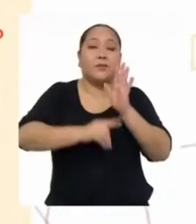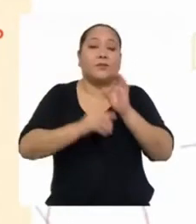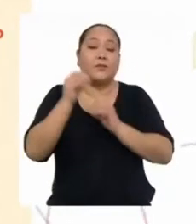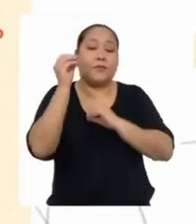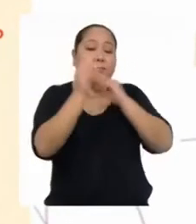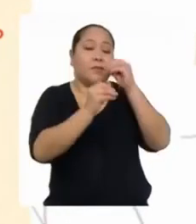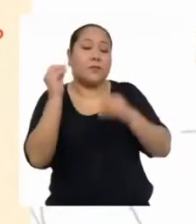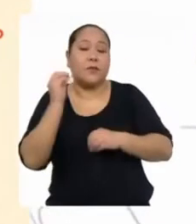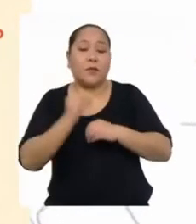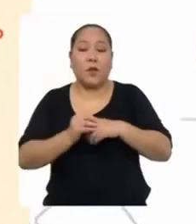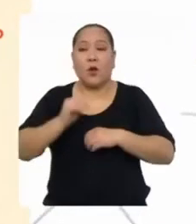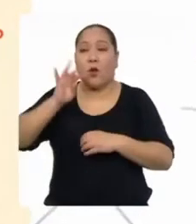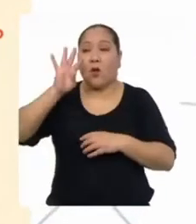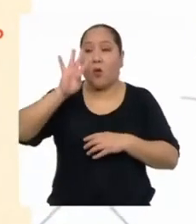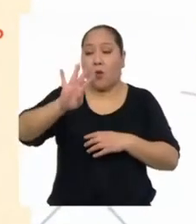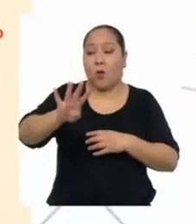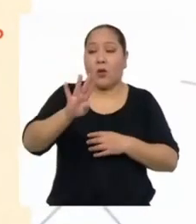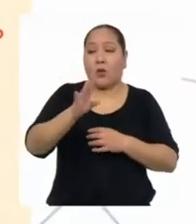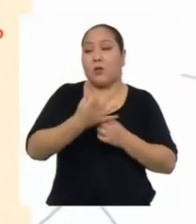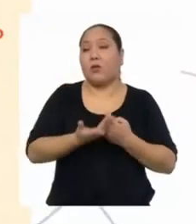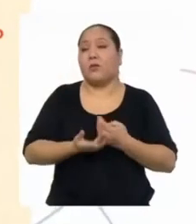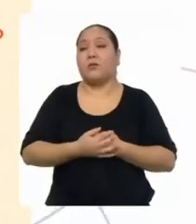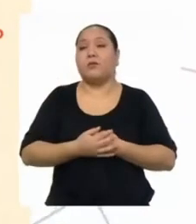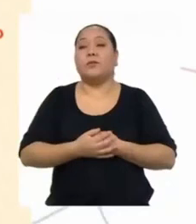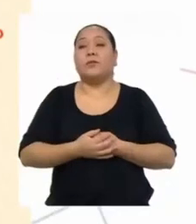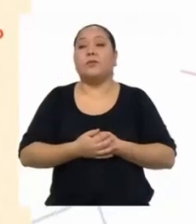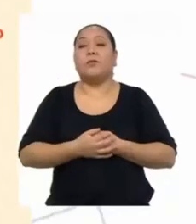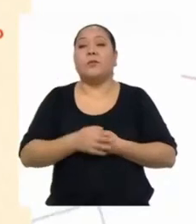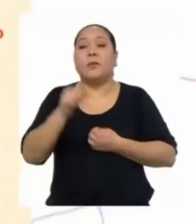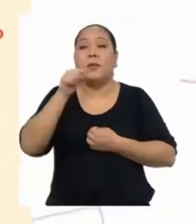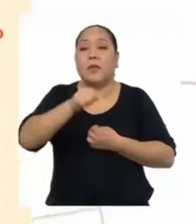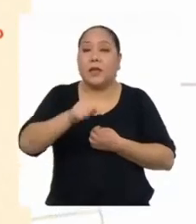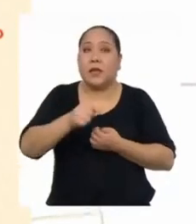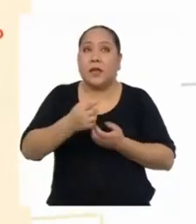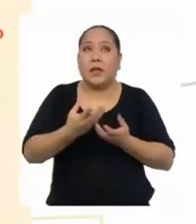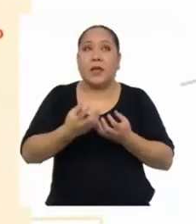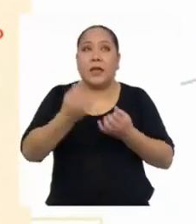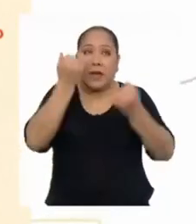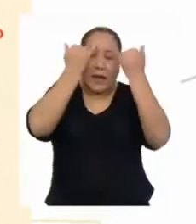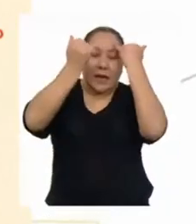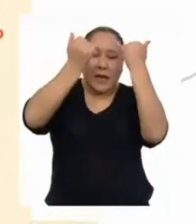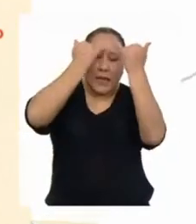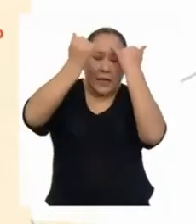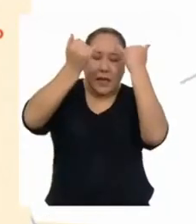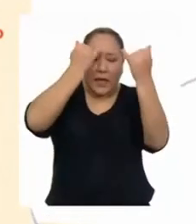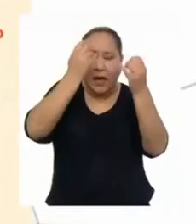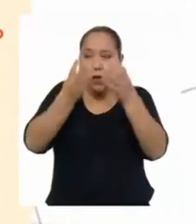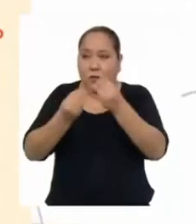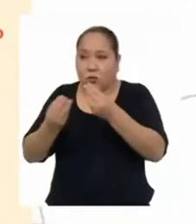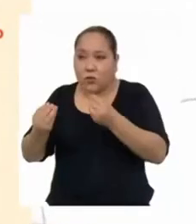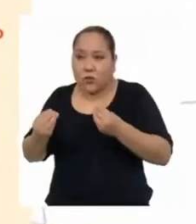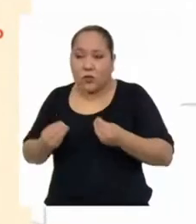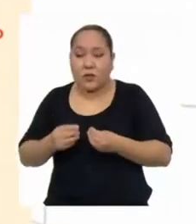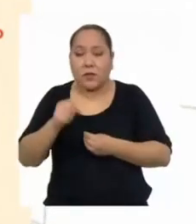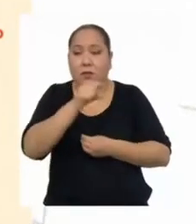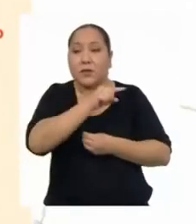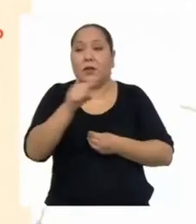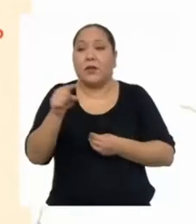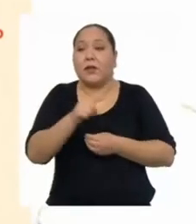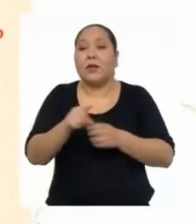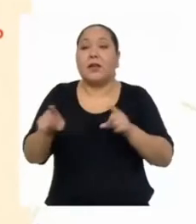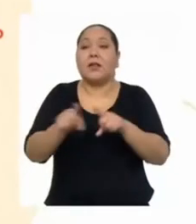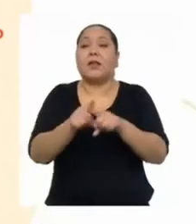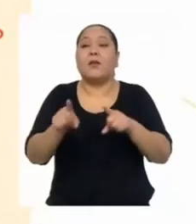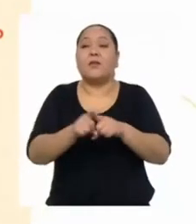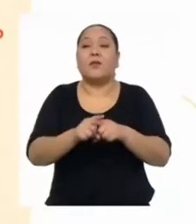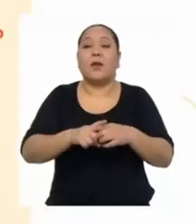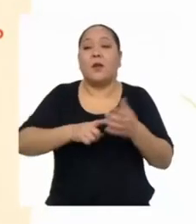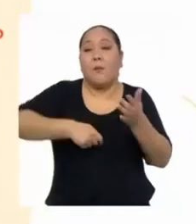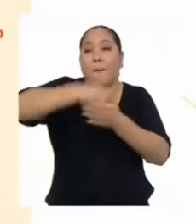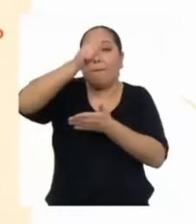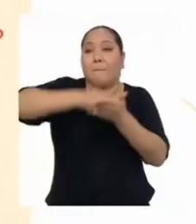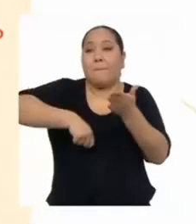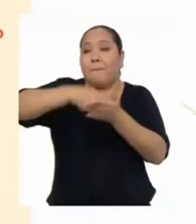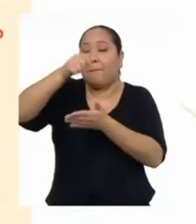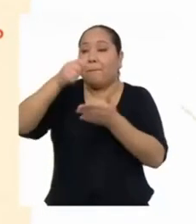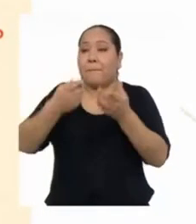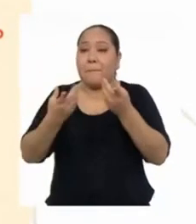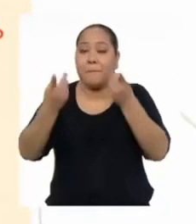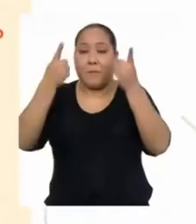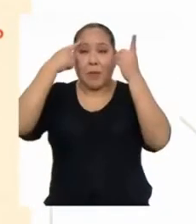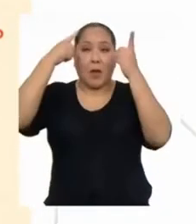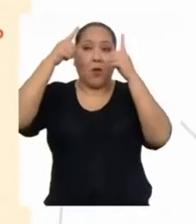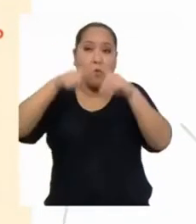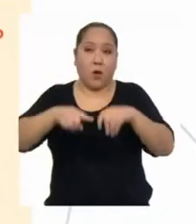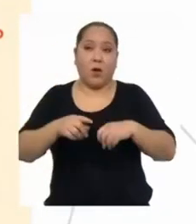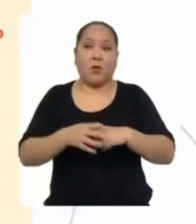4 párrafos y la cantidad de ideas y por consiguiente de párrafos. Depende